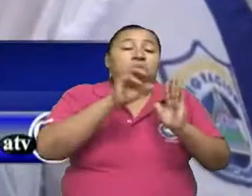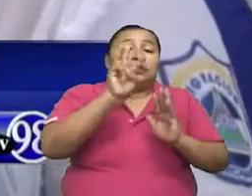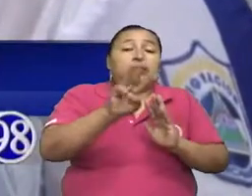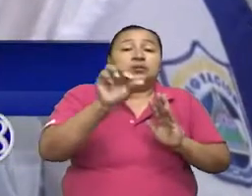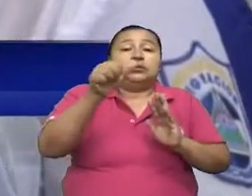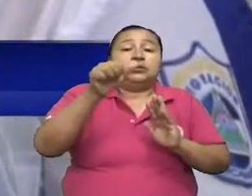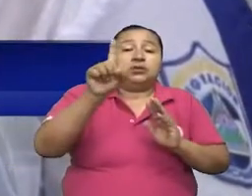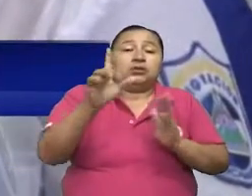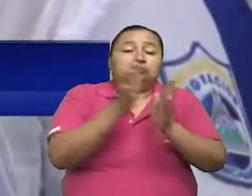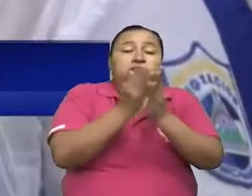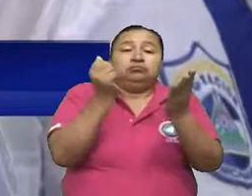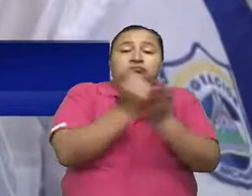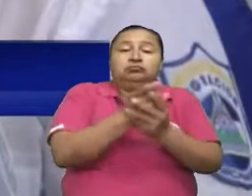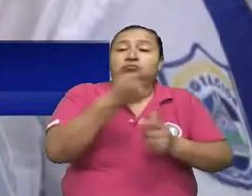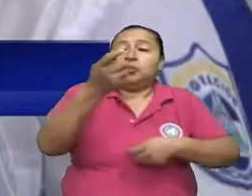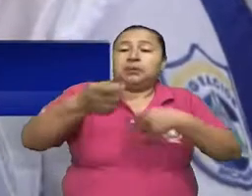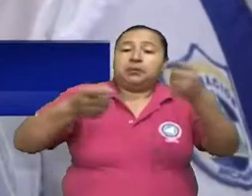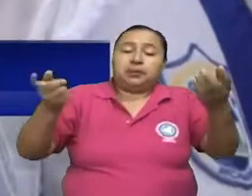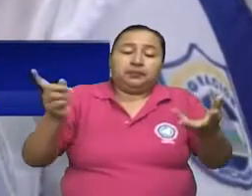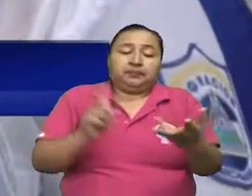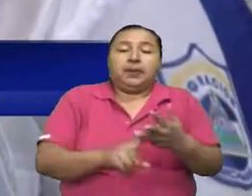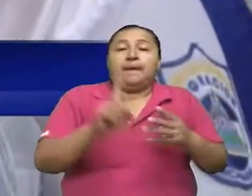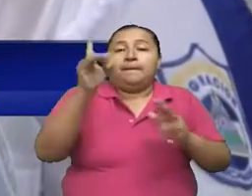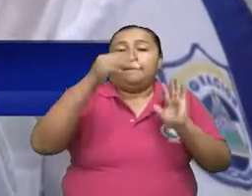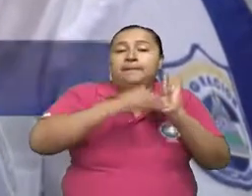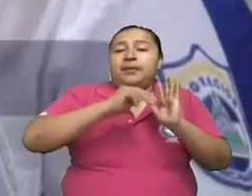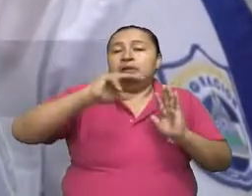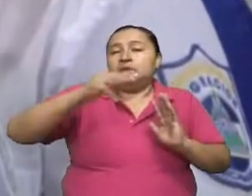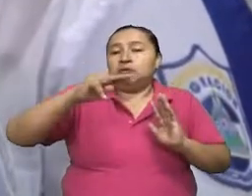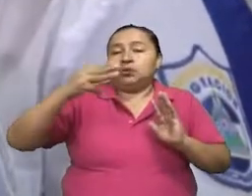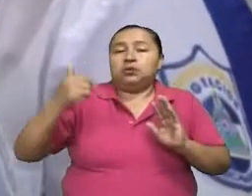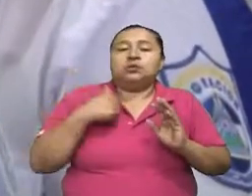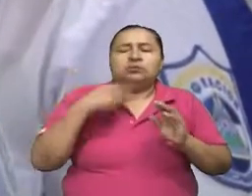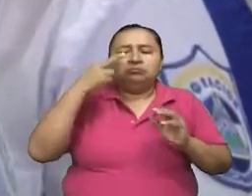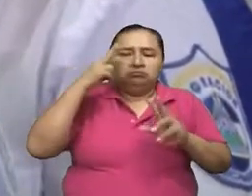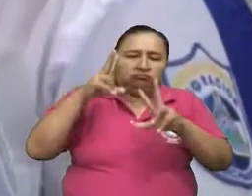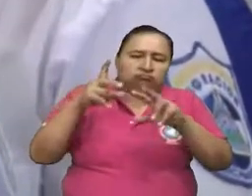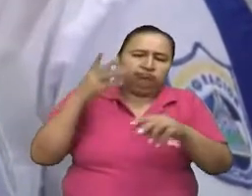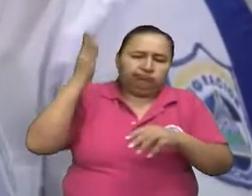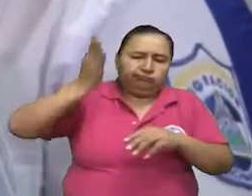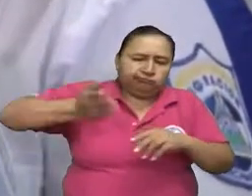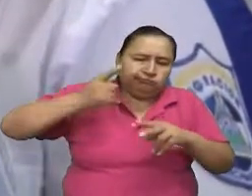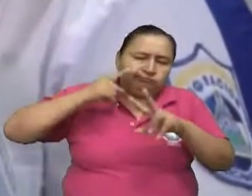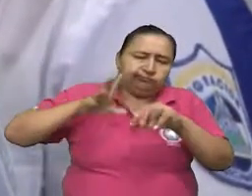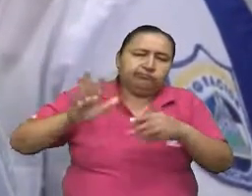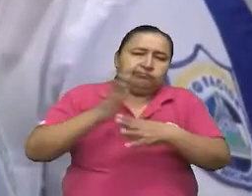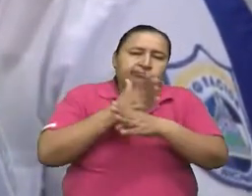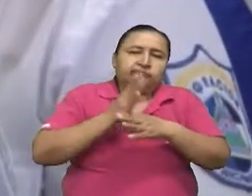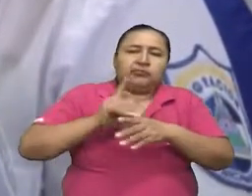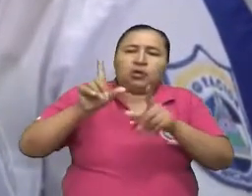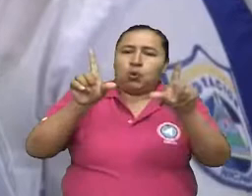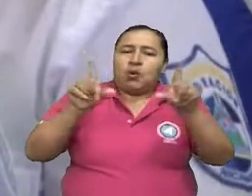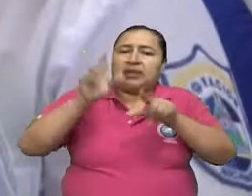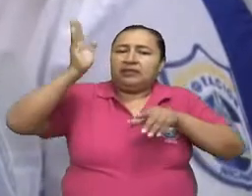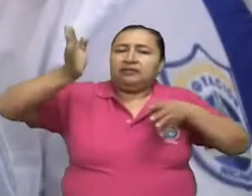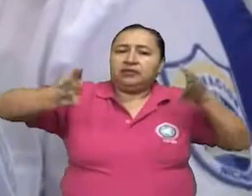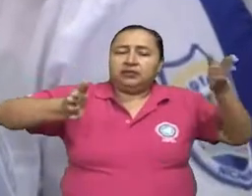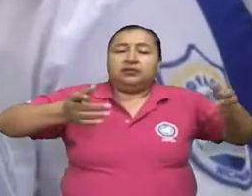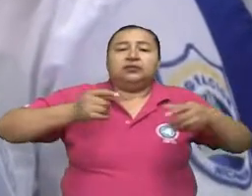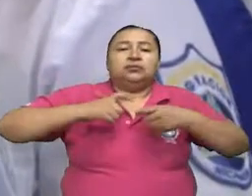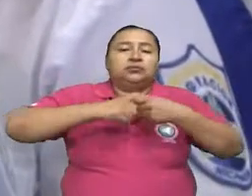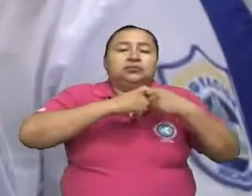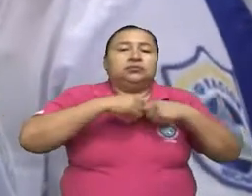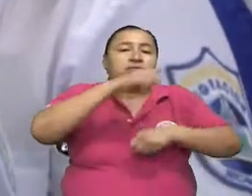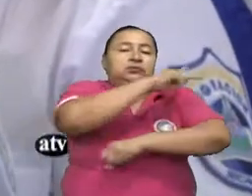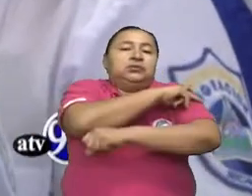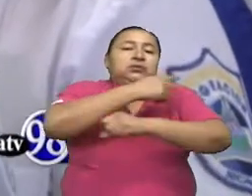2.361 pasaportes entregados. 1.999 chequeos migratorios en los distintos retenes migratorios en coordinación con la